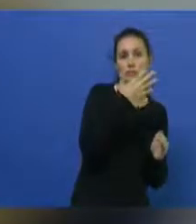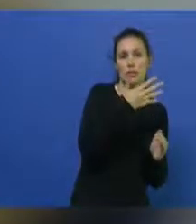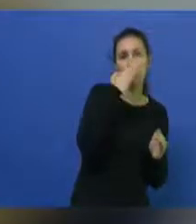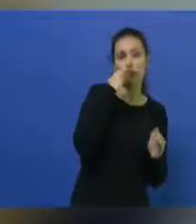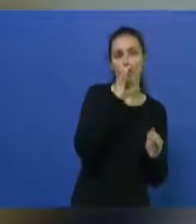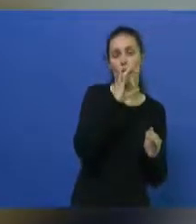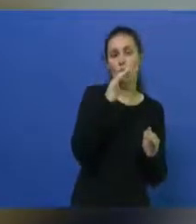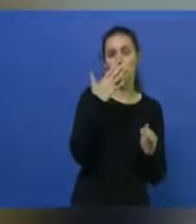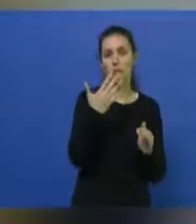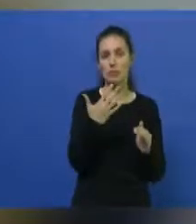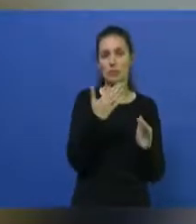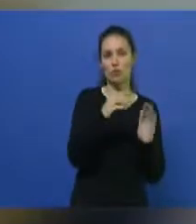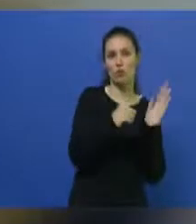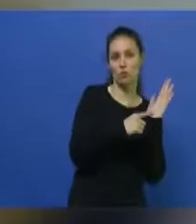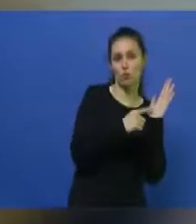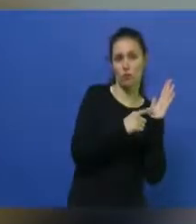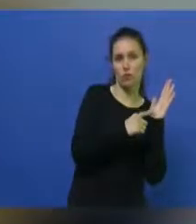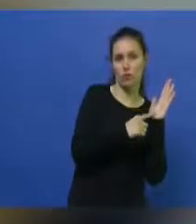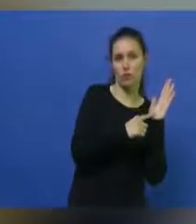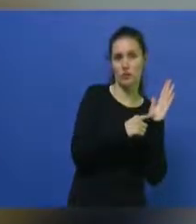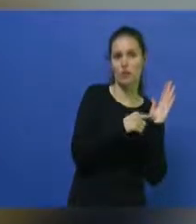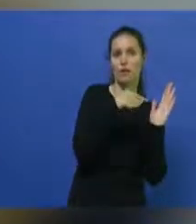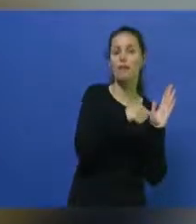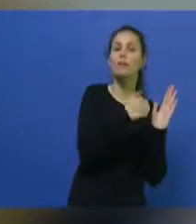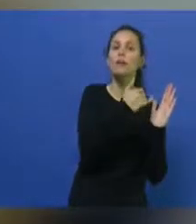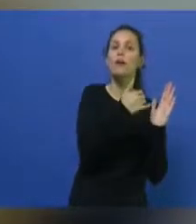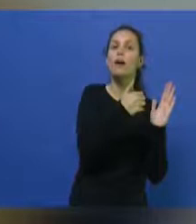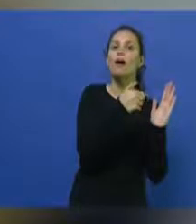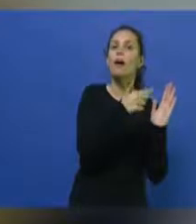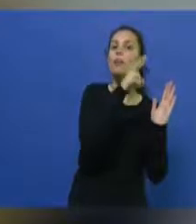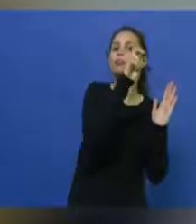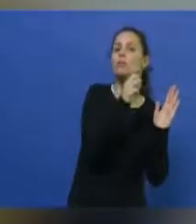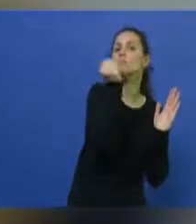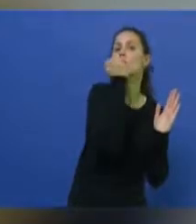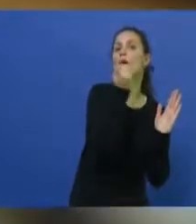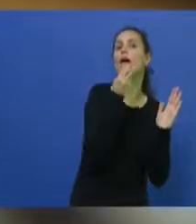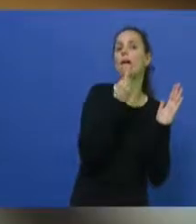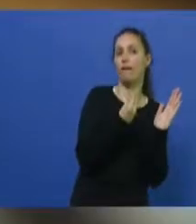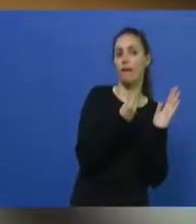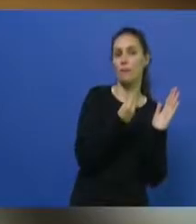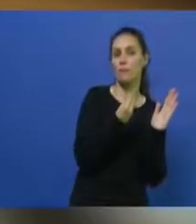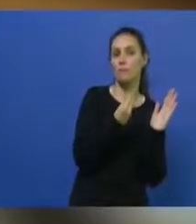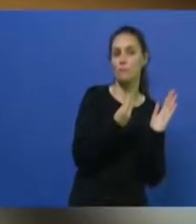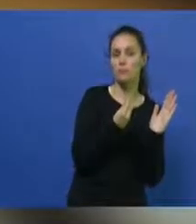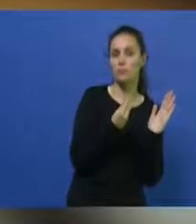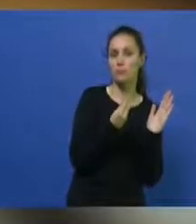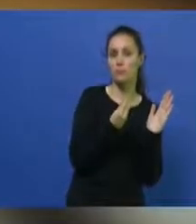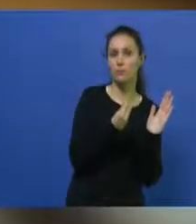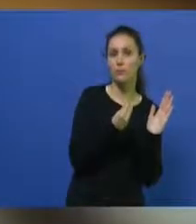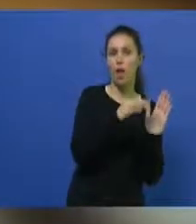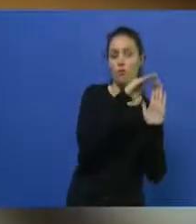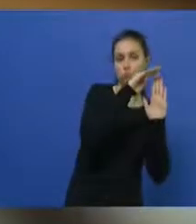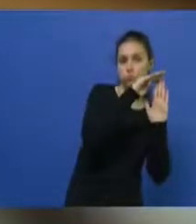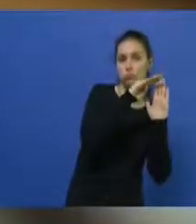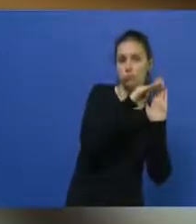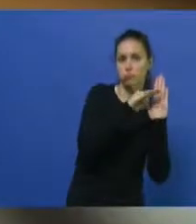pista y entra una nueva ordenanza. Esta ordenanza, fundamentalmente, que es lo más importante, lleva los mandatos de las comisiones